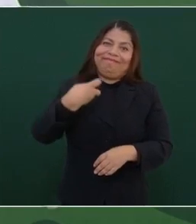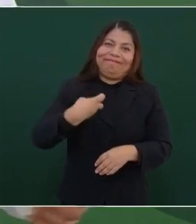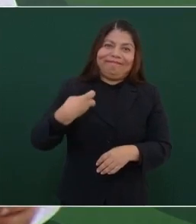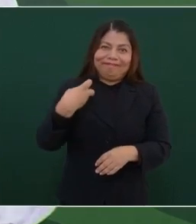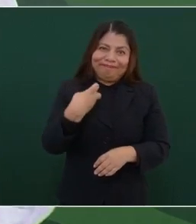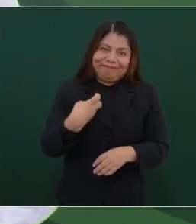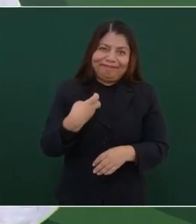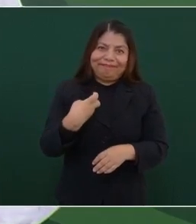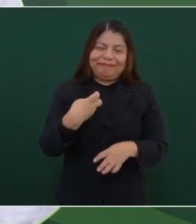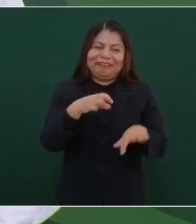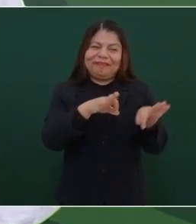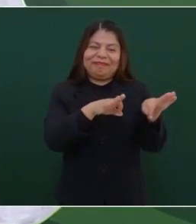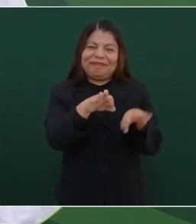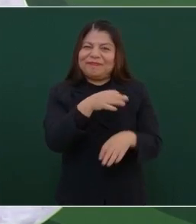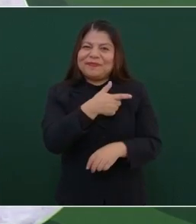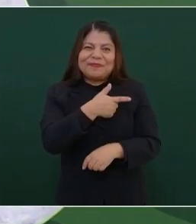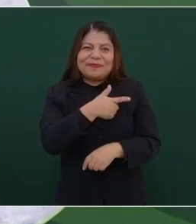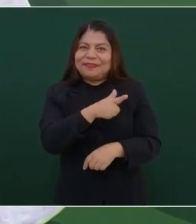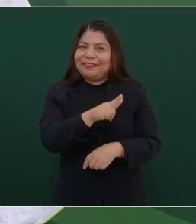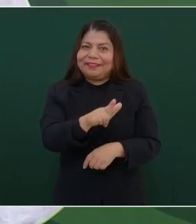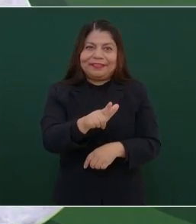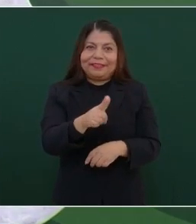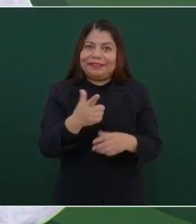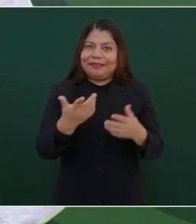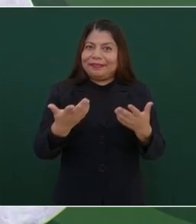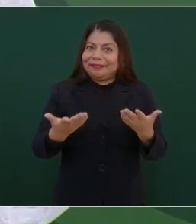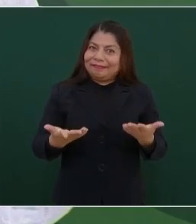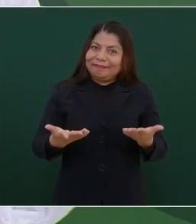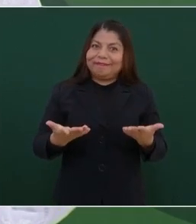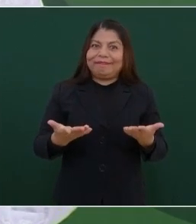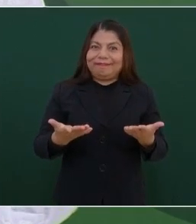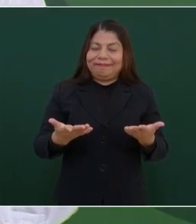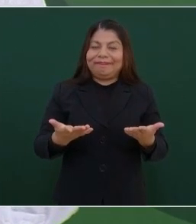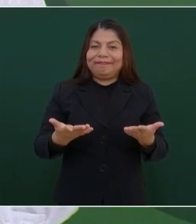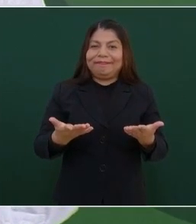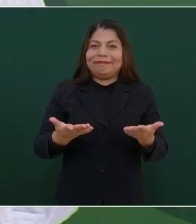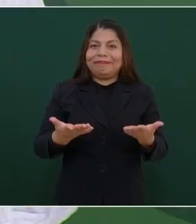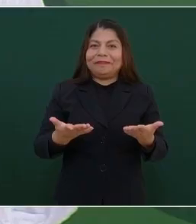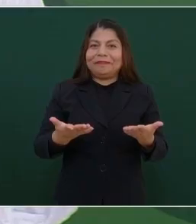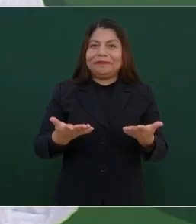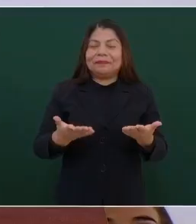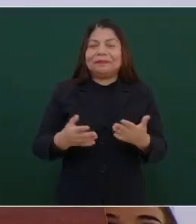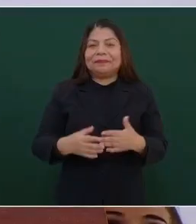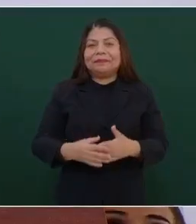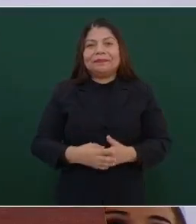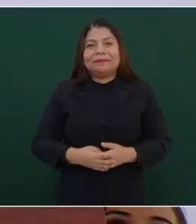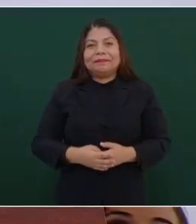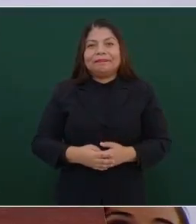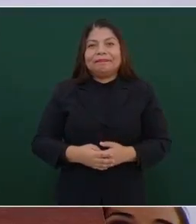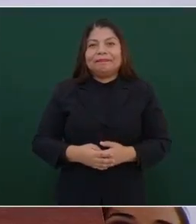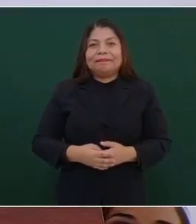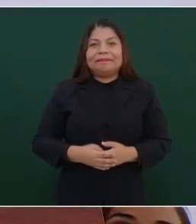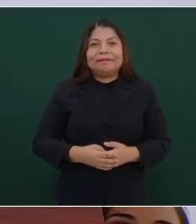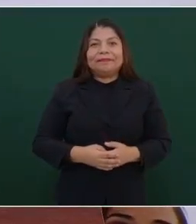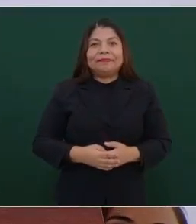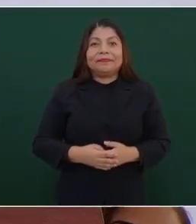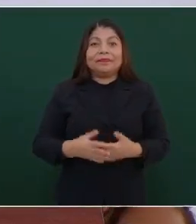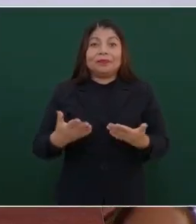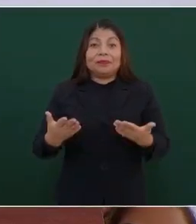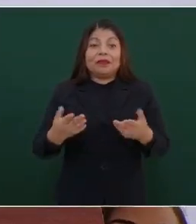imagínense si cómo explicamos que es un